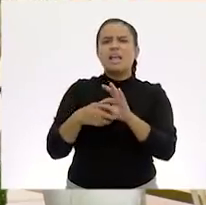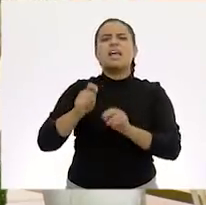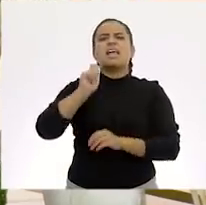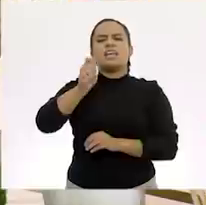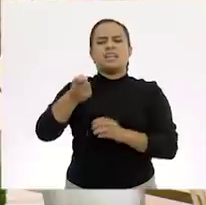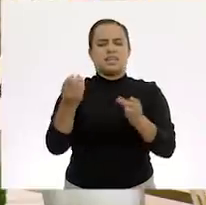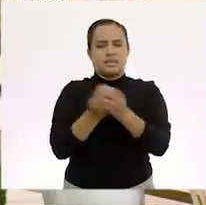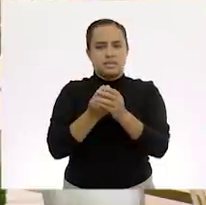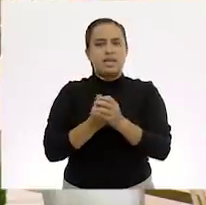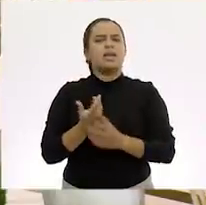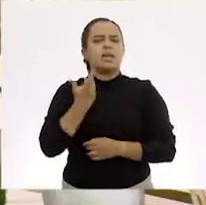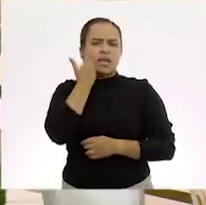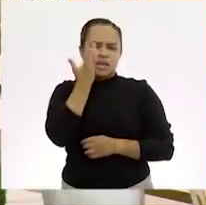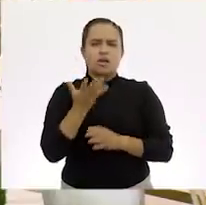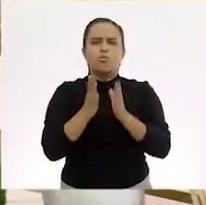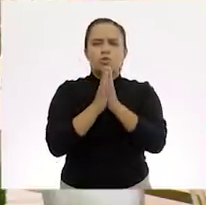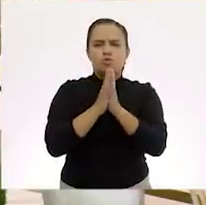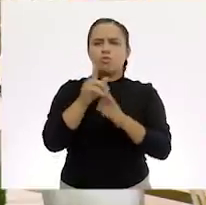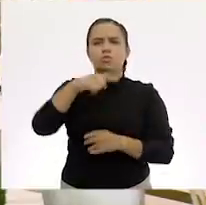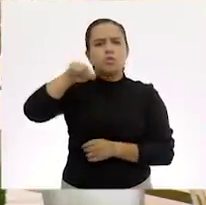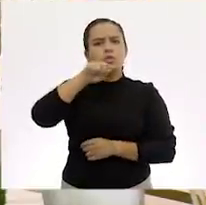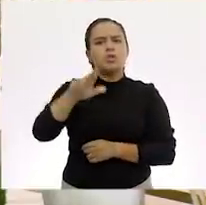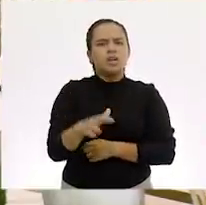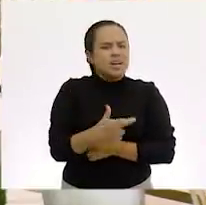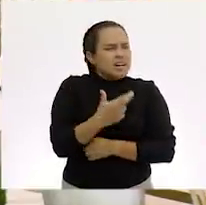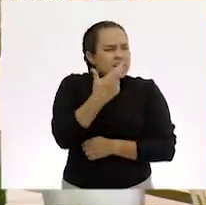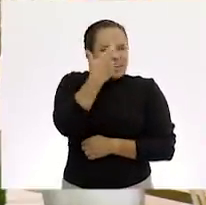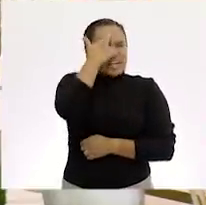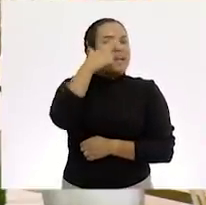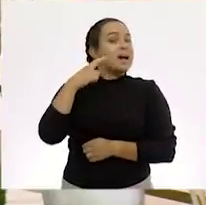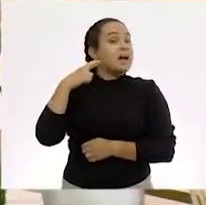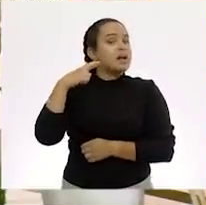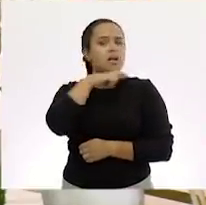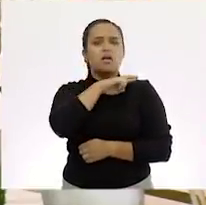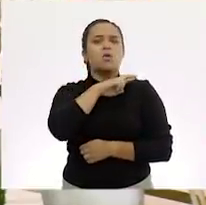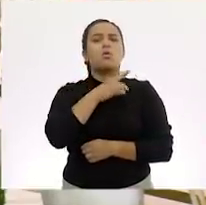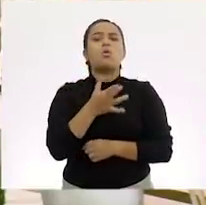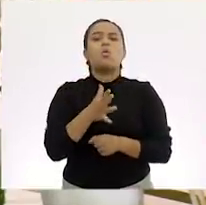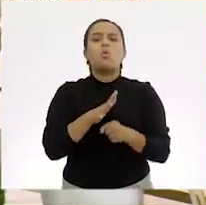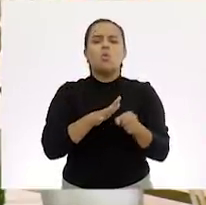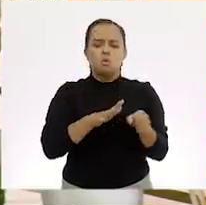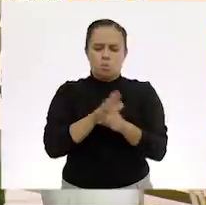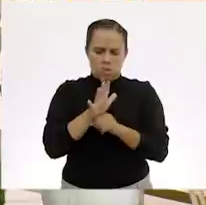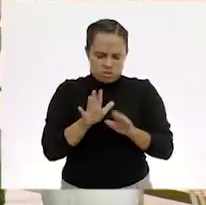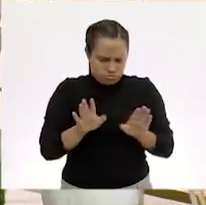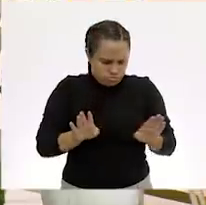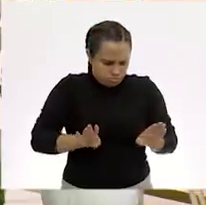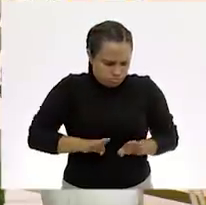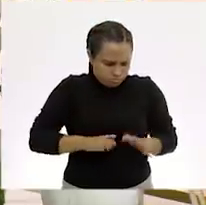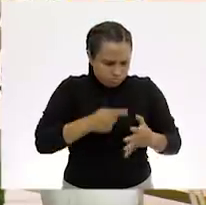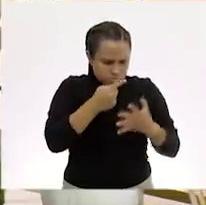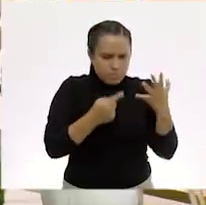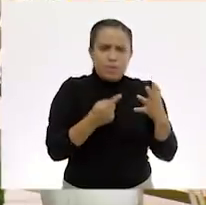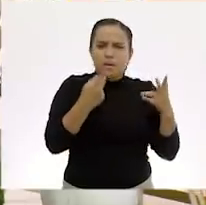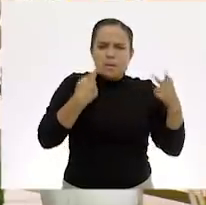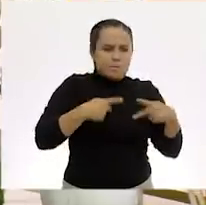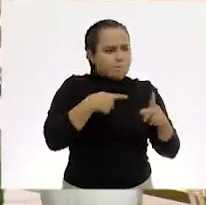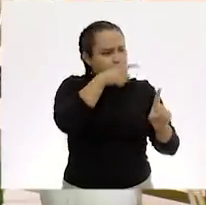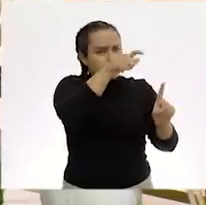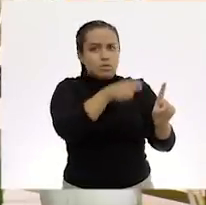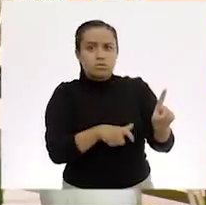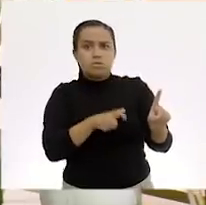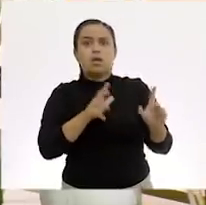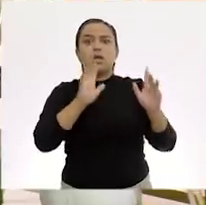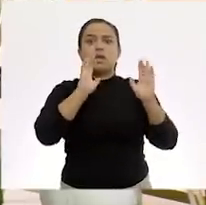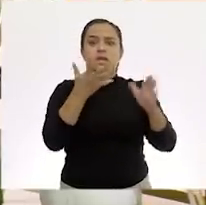tratar, a mí me gustaría que pudiéramos recordar rapidísimo cuáles son esas características de los seres vivos que